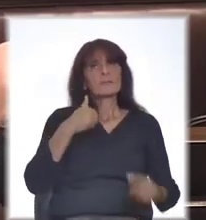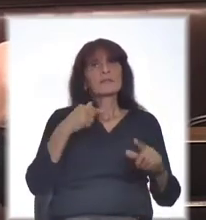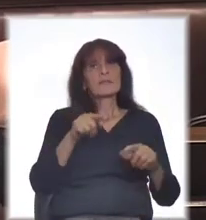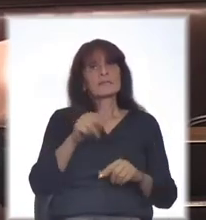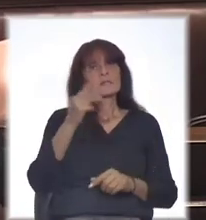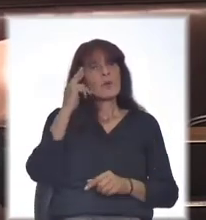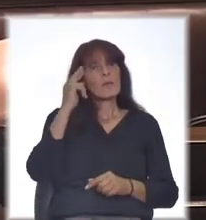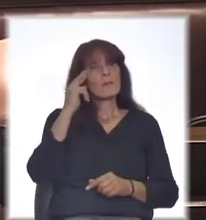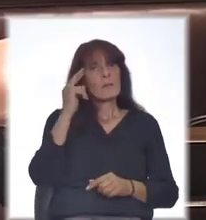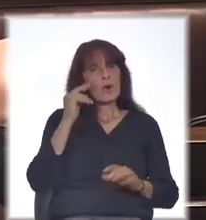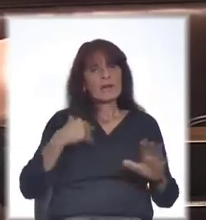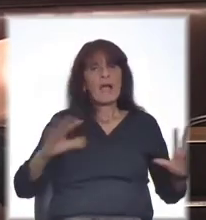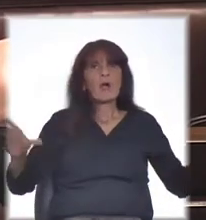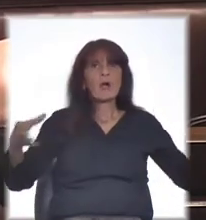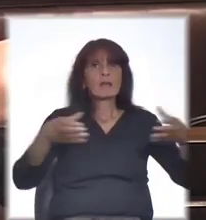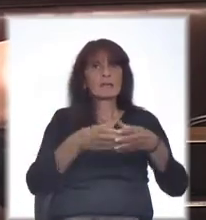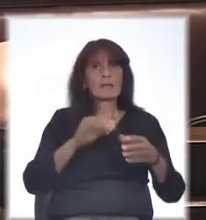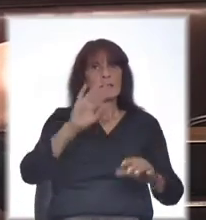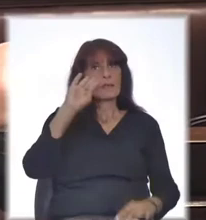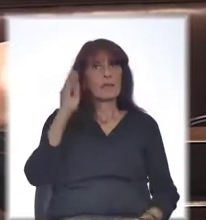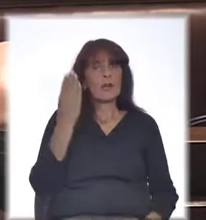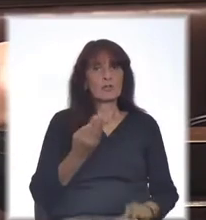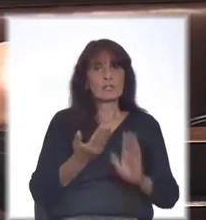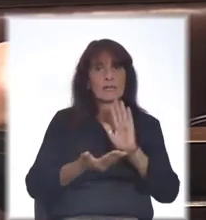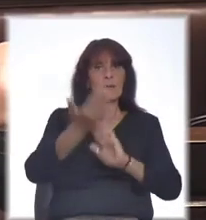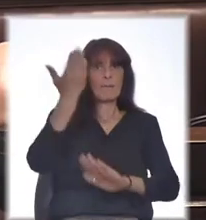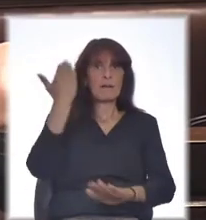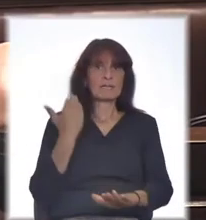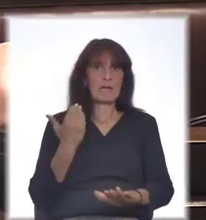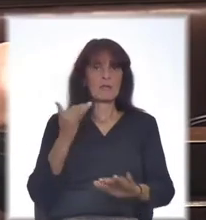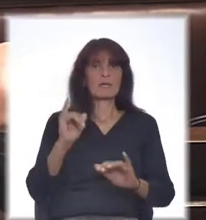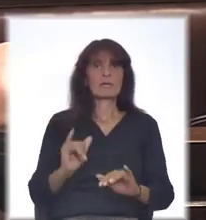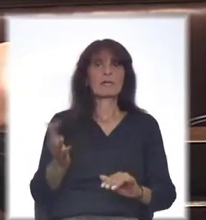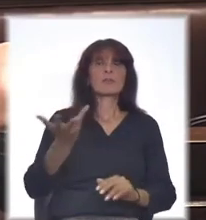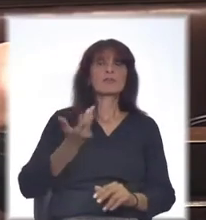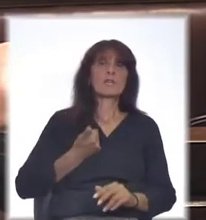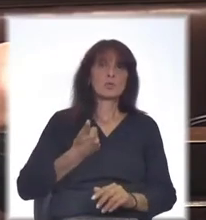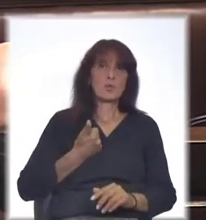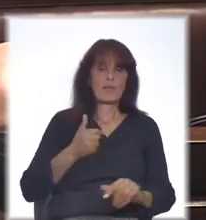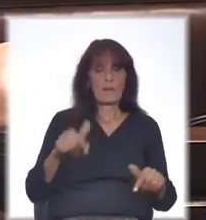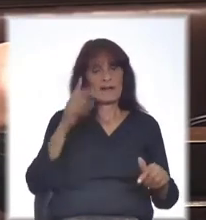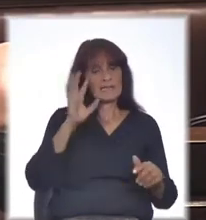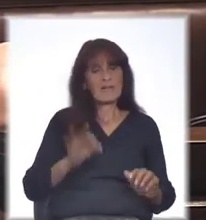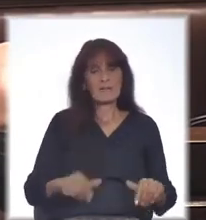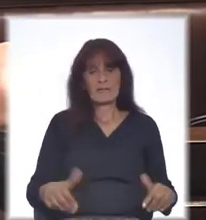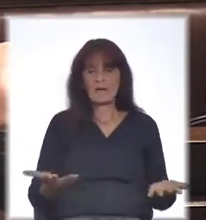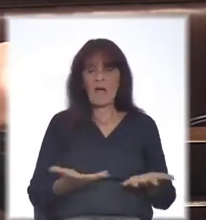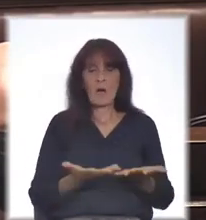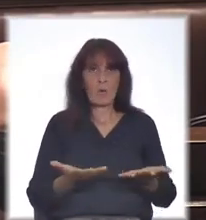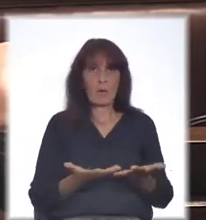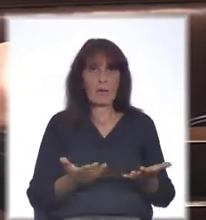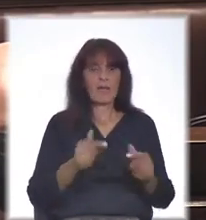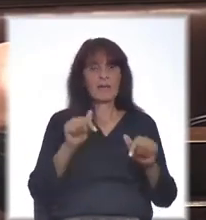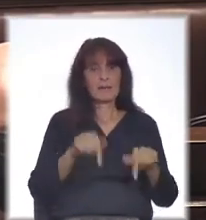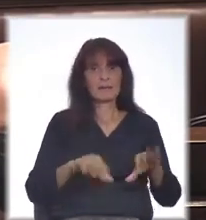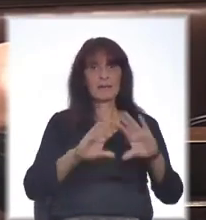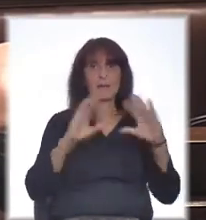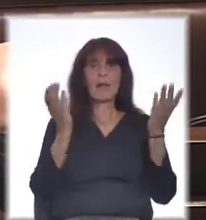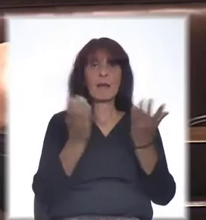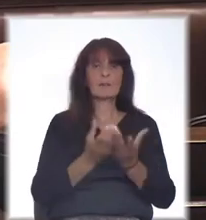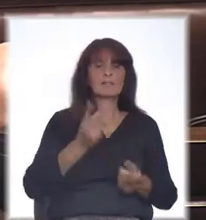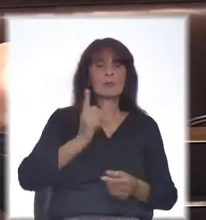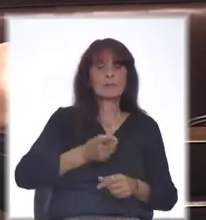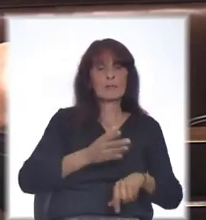a la memoria colectiva conocer el pasado y nos ayuda a comprender el presente. Este Parlamento tiene el deber y